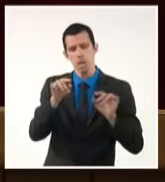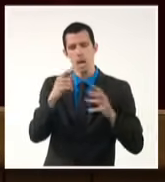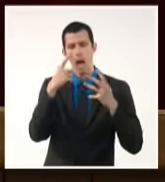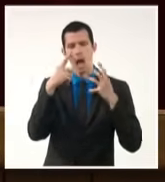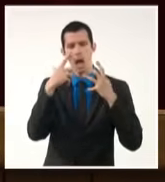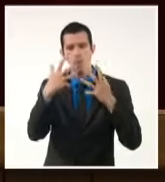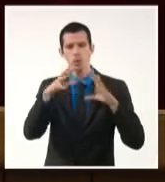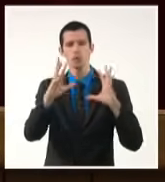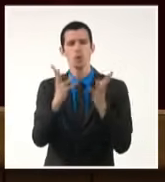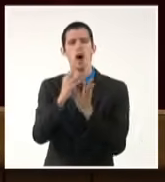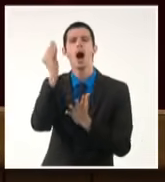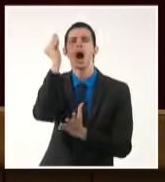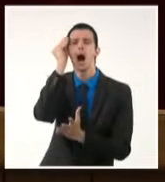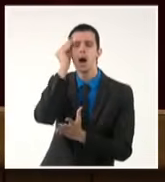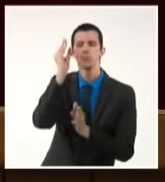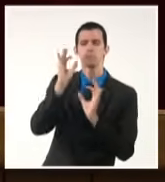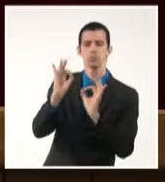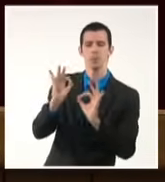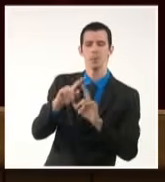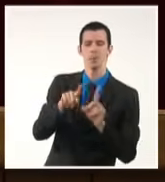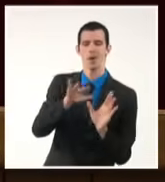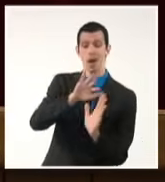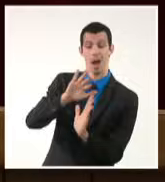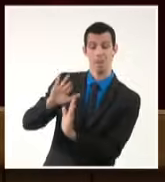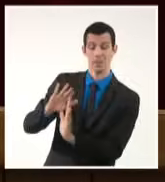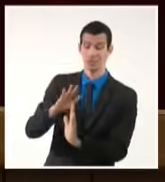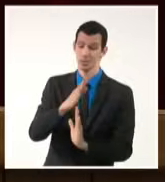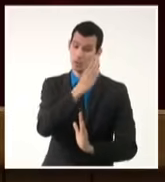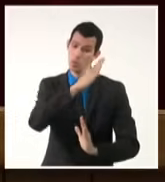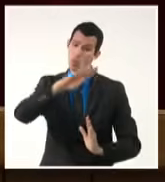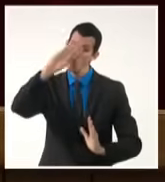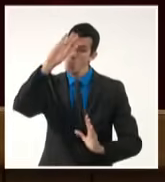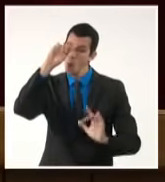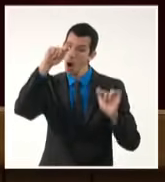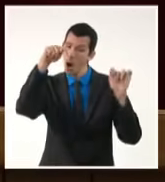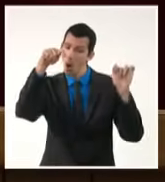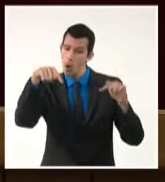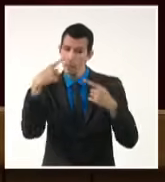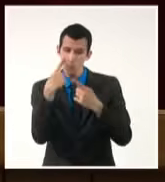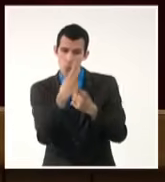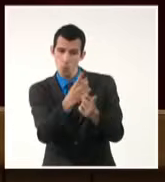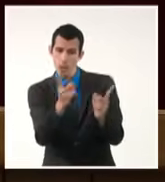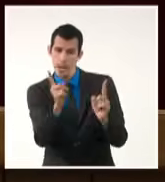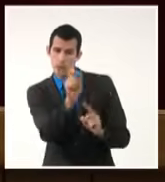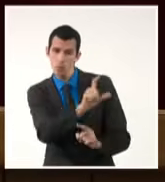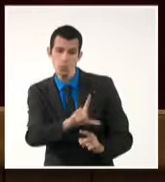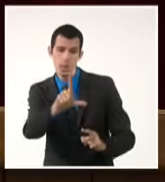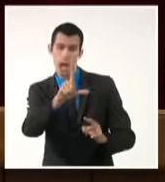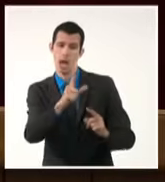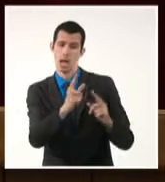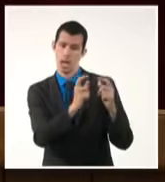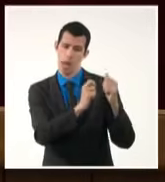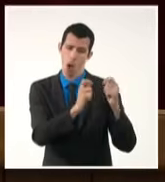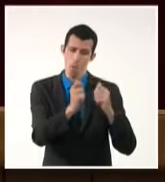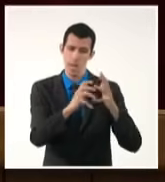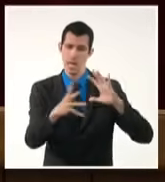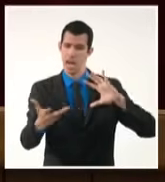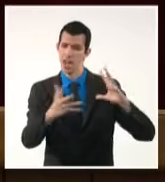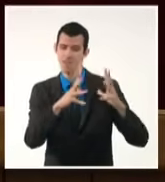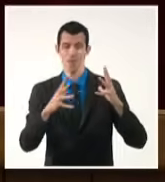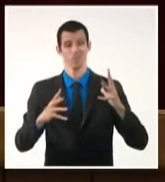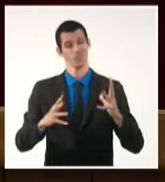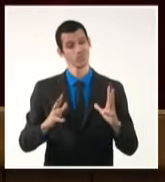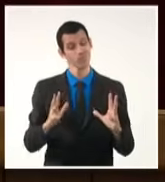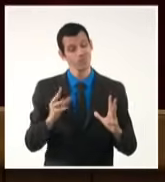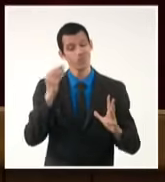países, la edificación de la nueva sociedad en el orden económico es, en mi modesta opinión,